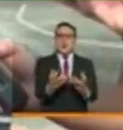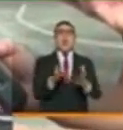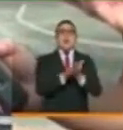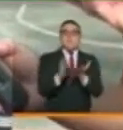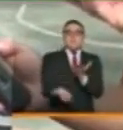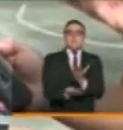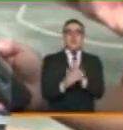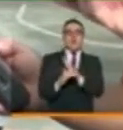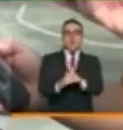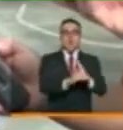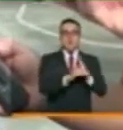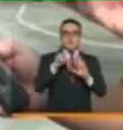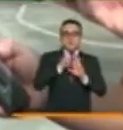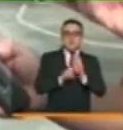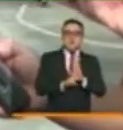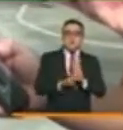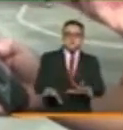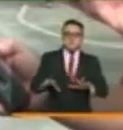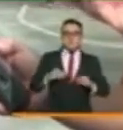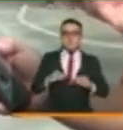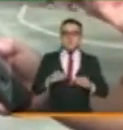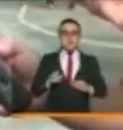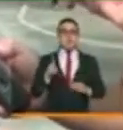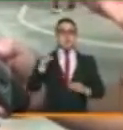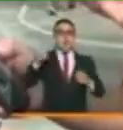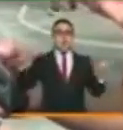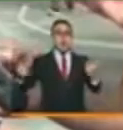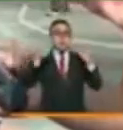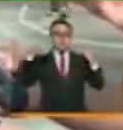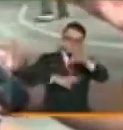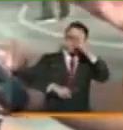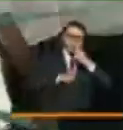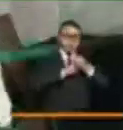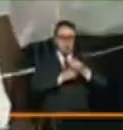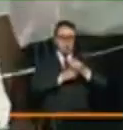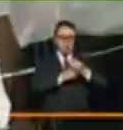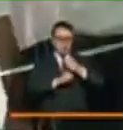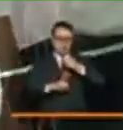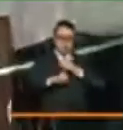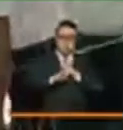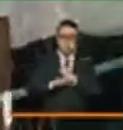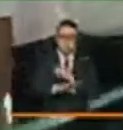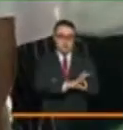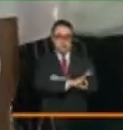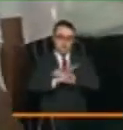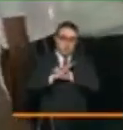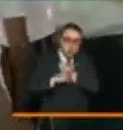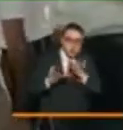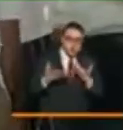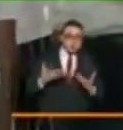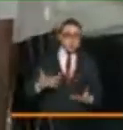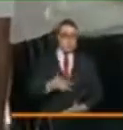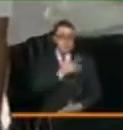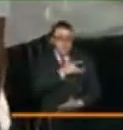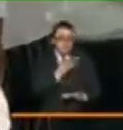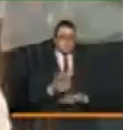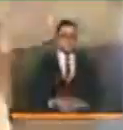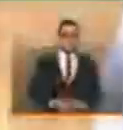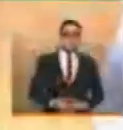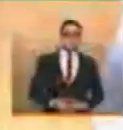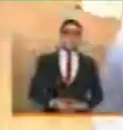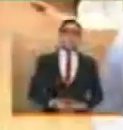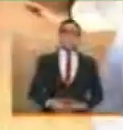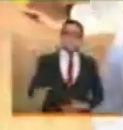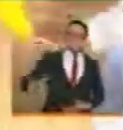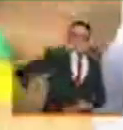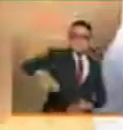protocolos de bioseguridad, pero promoviendo aprendizajes y apoyo socioemocional. En ambos departamentos hizo entrega de infraestructura de